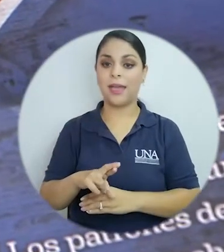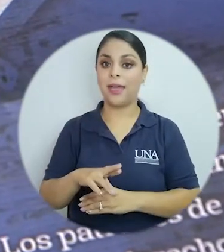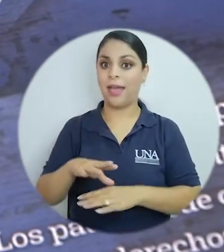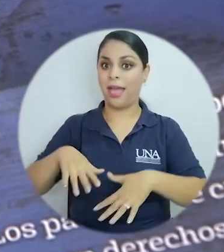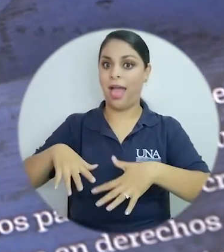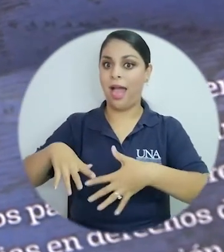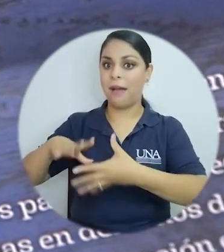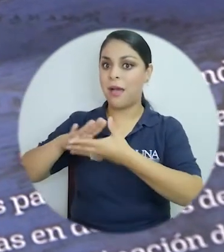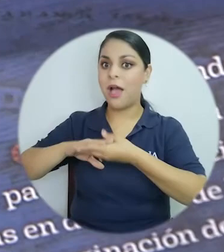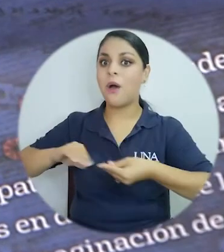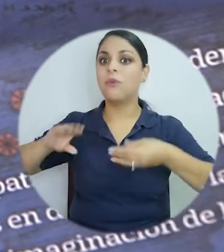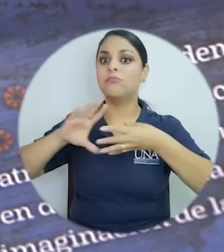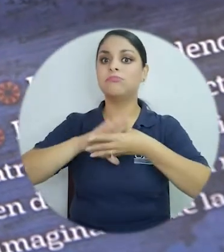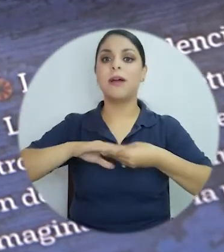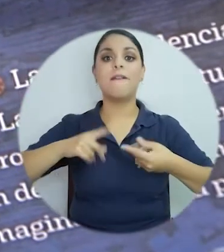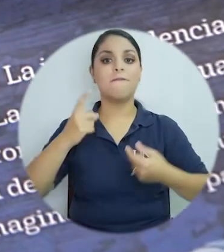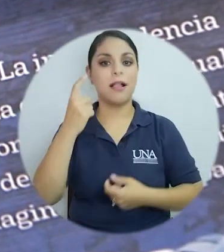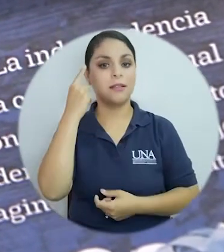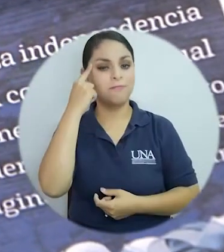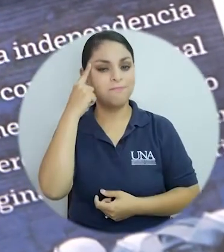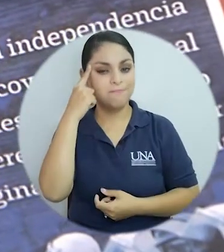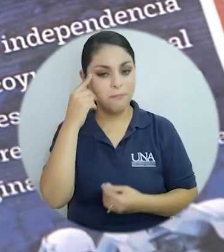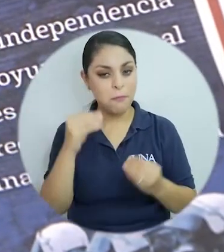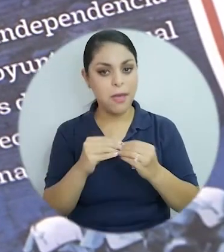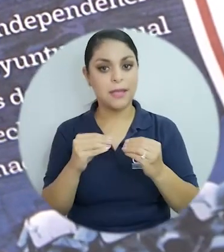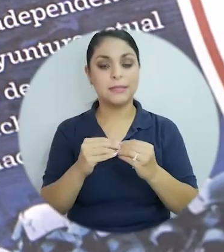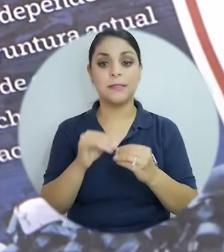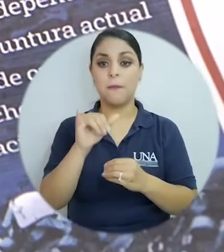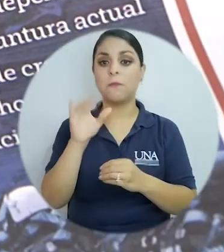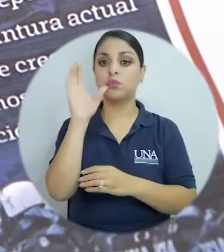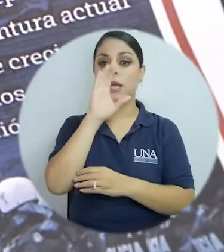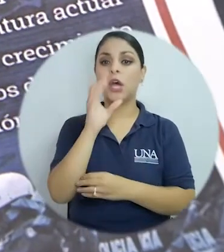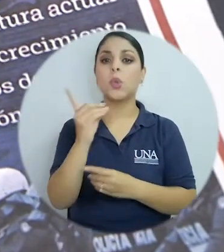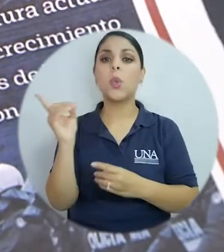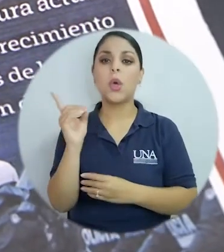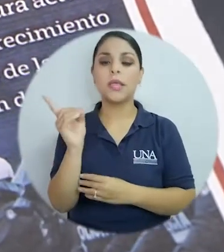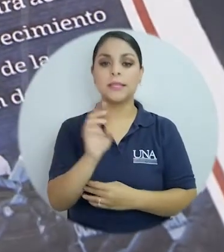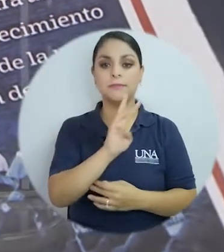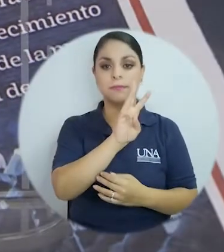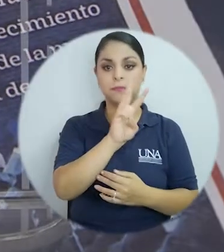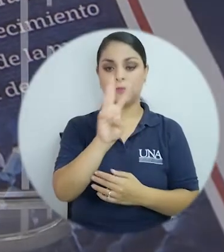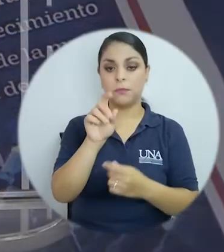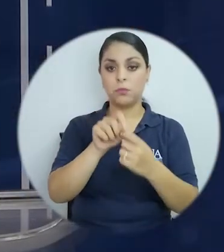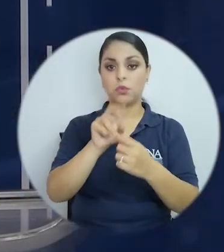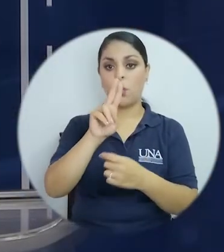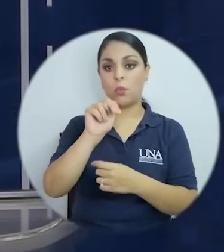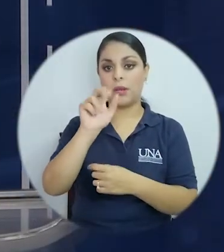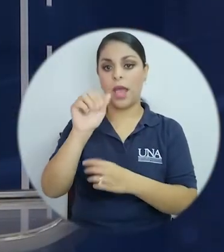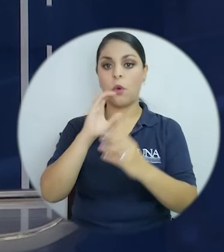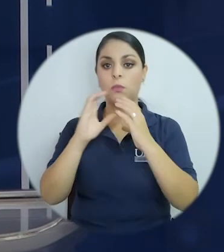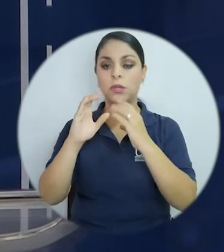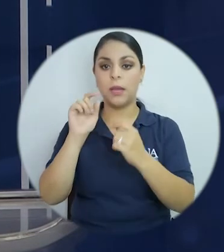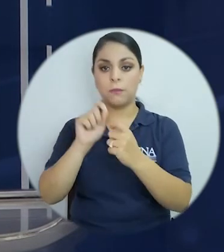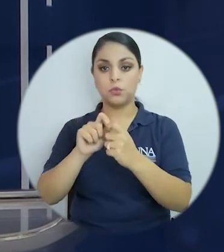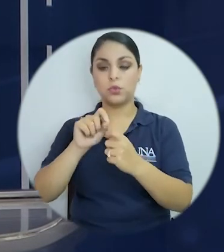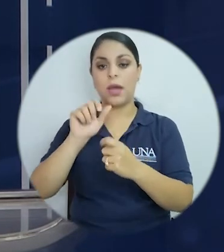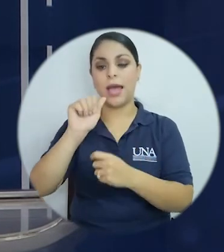que no nos han contado, de la que no hemos reflexionado lo suficiente. Esto lo pueden buscar en